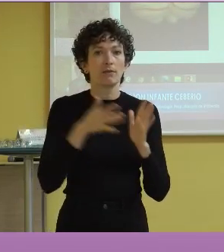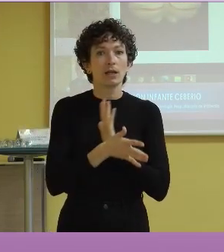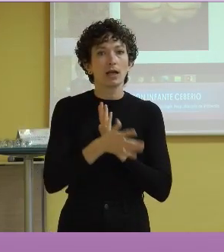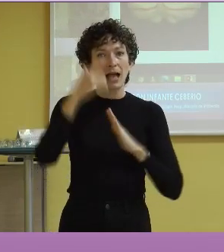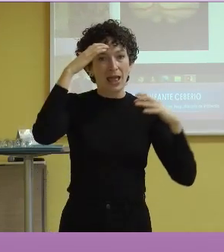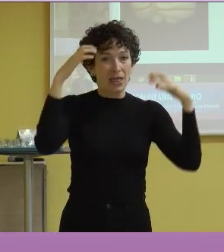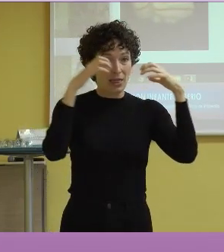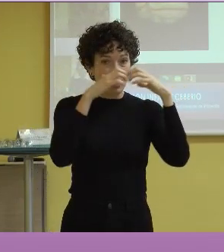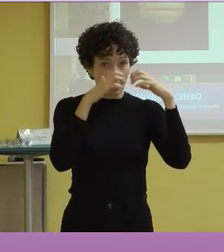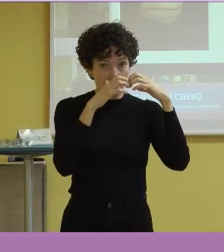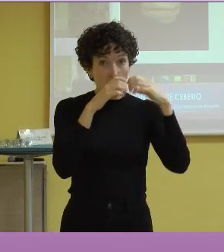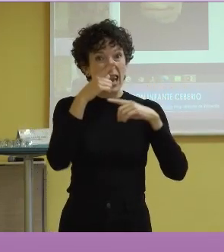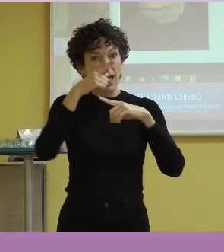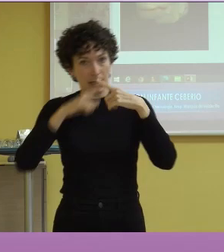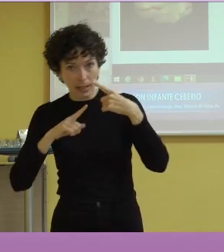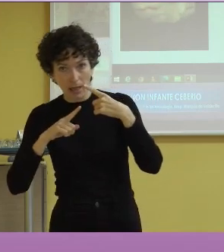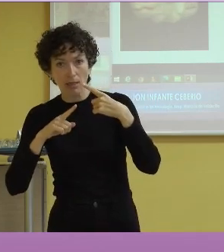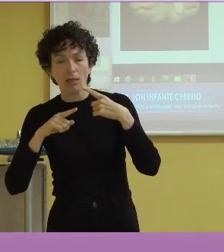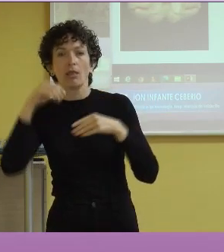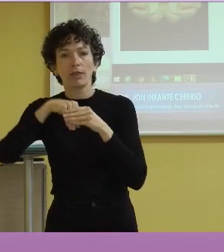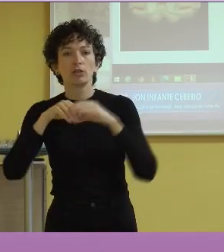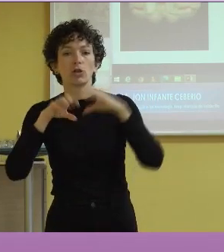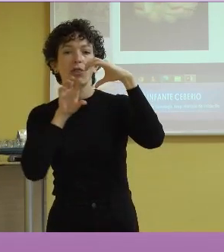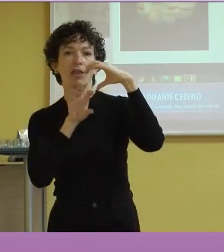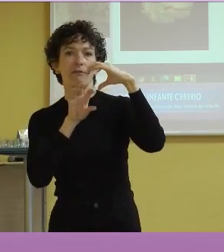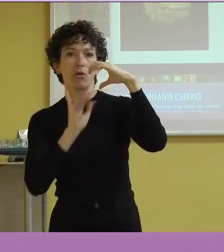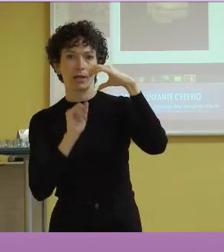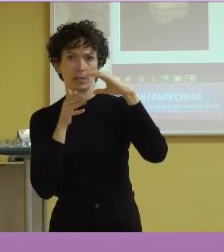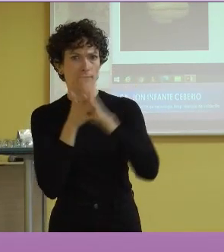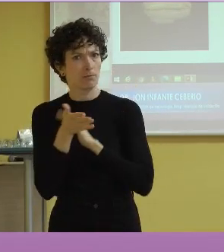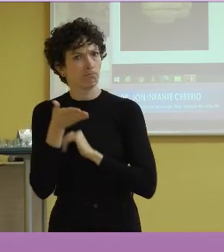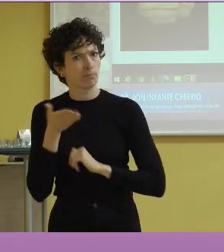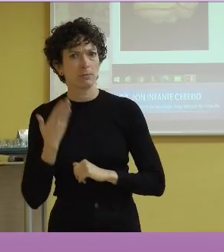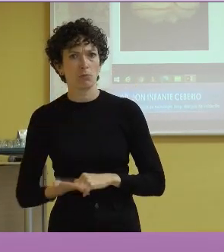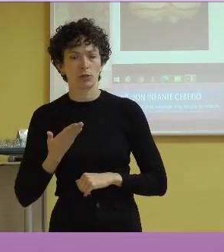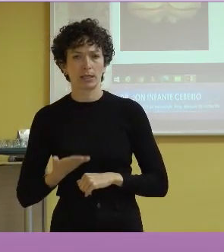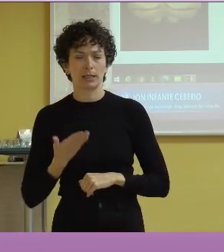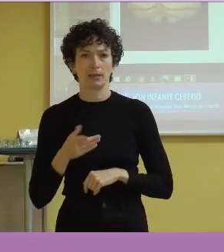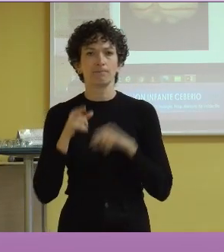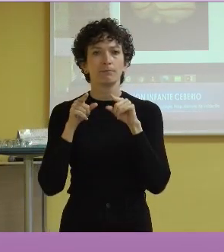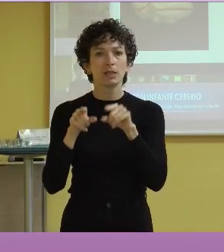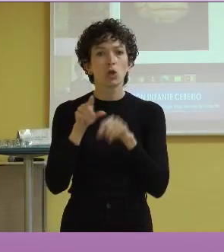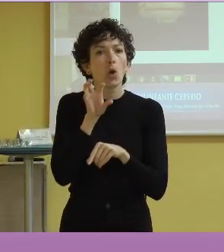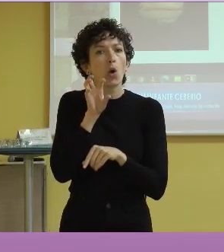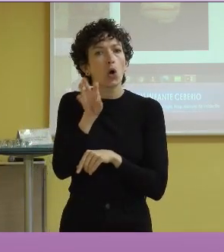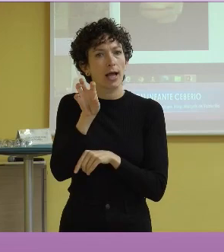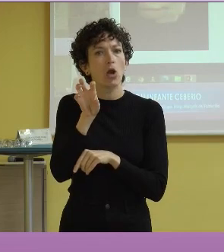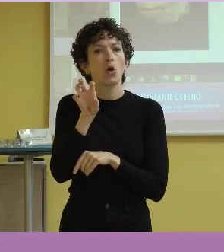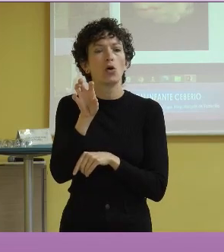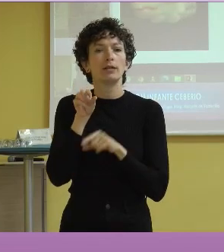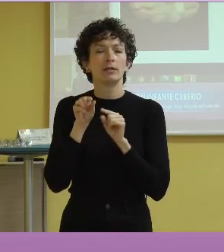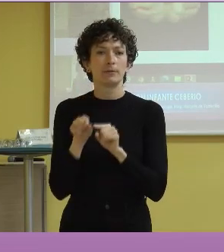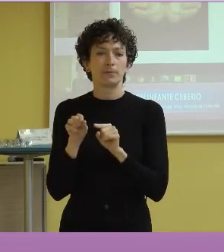están situadas en el cerebelo, lo cual nos habla de su importancia. Es un órgano que es un